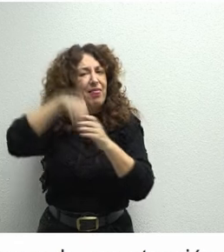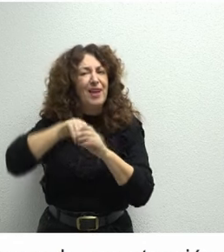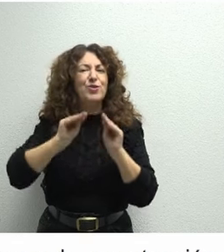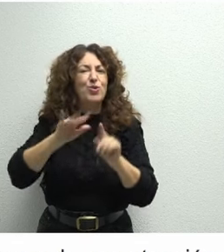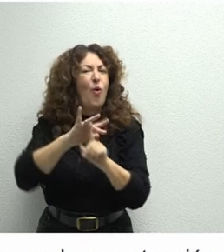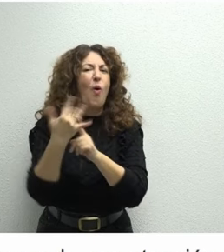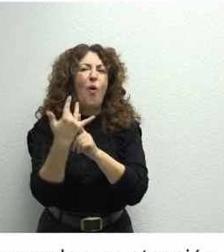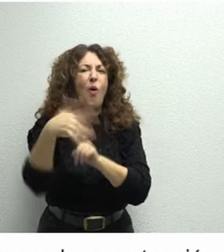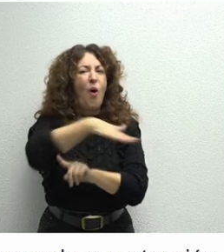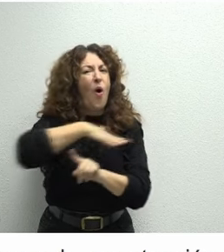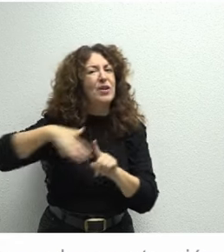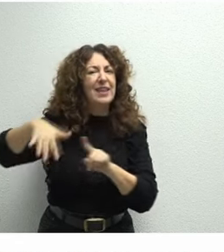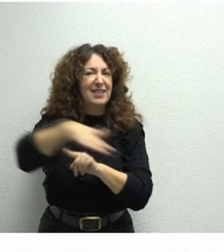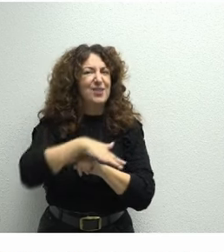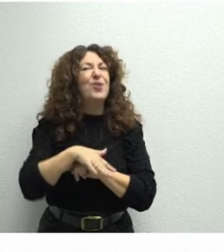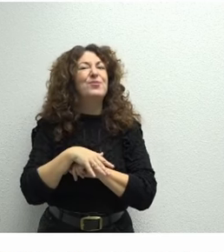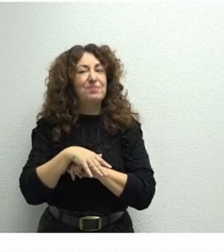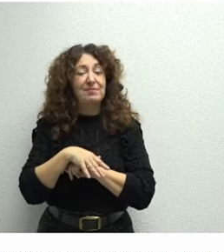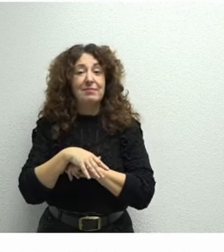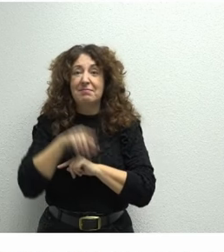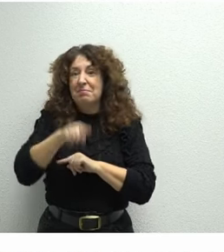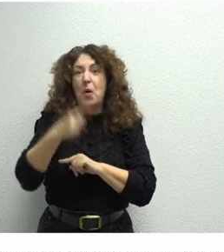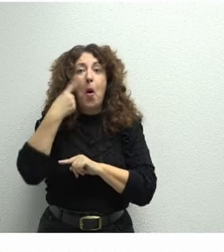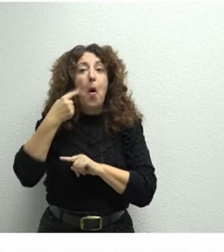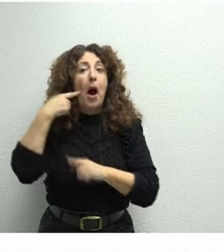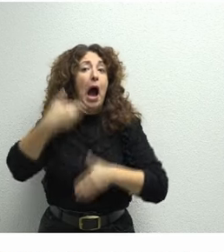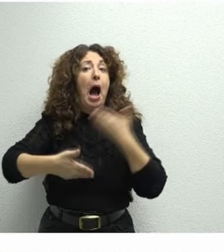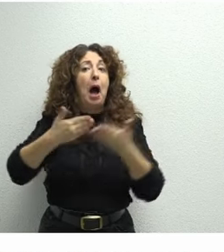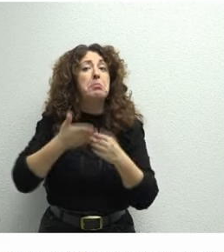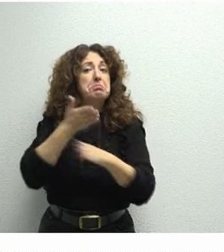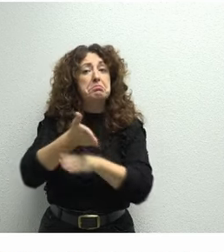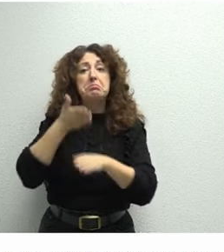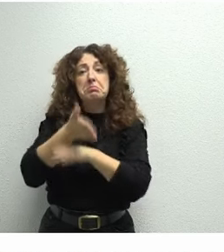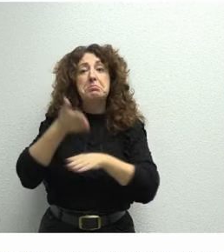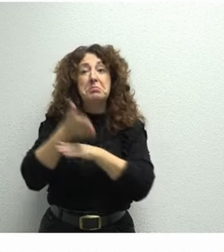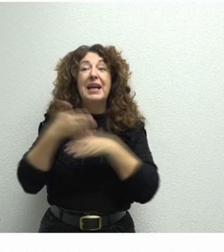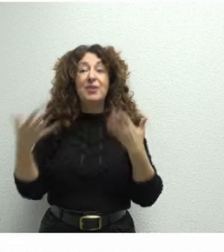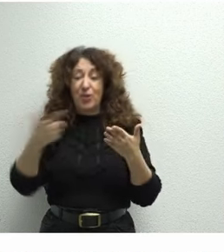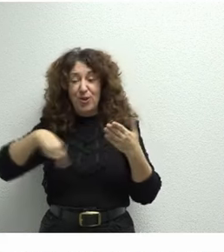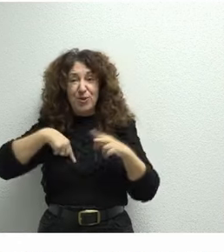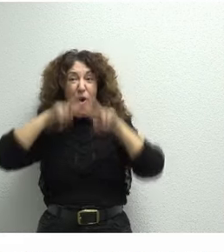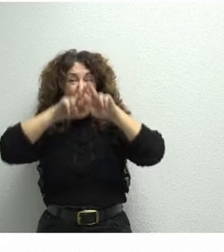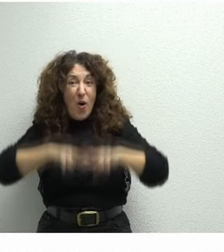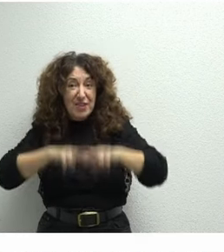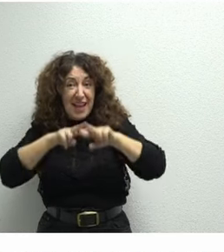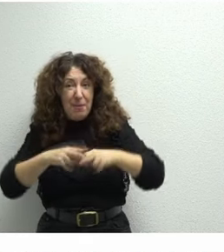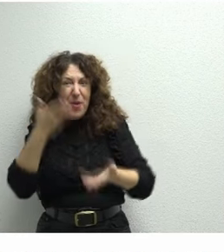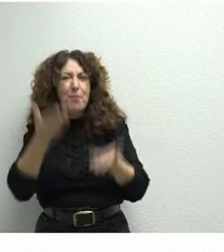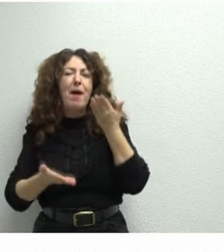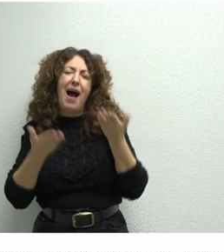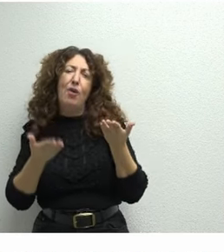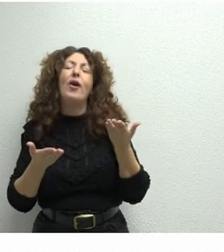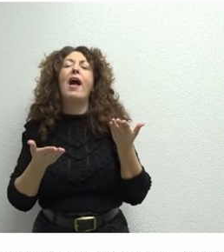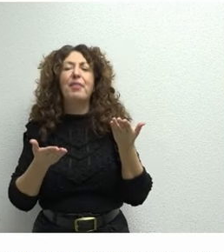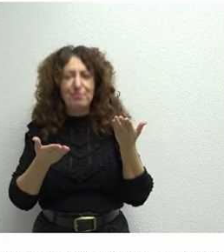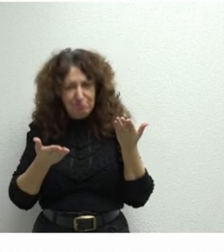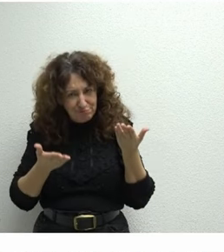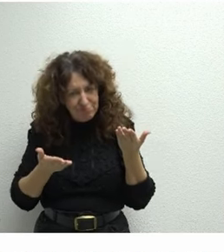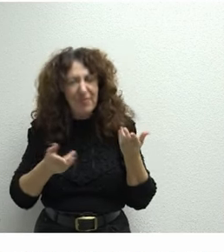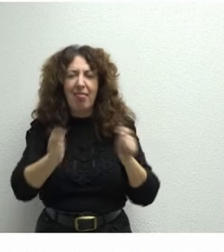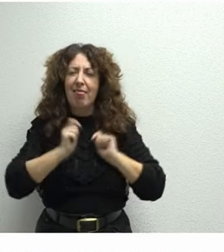está en Bueno pues habitual y en ese sentido la observación y la valoración es mucho más